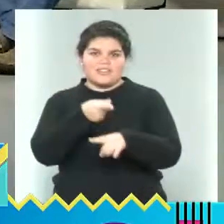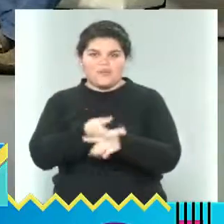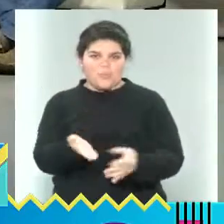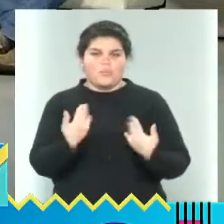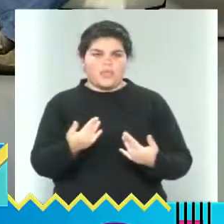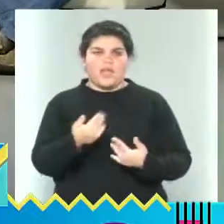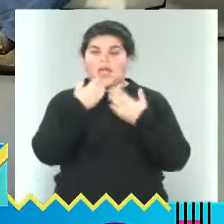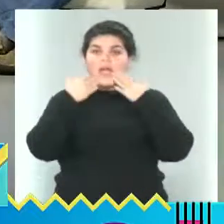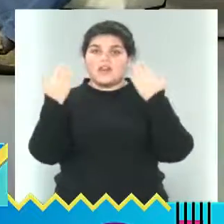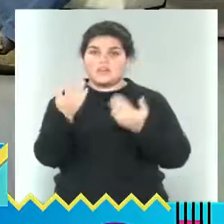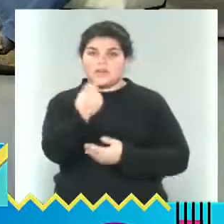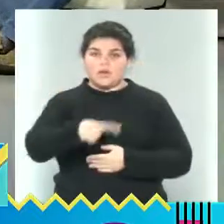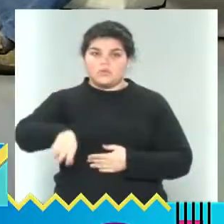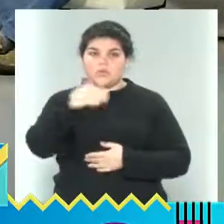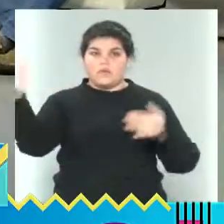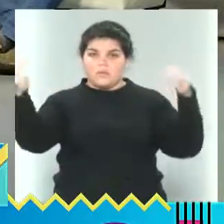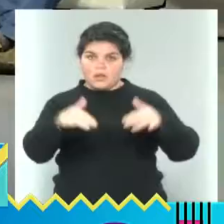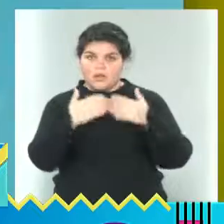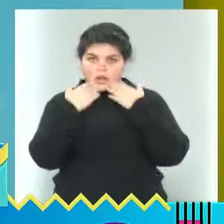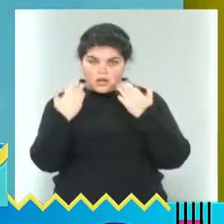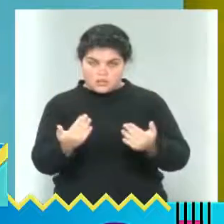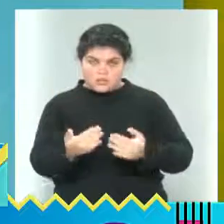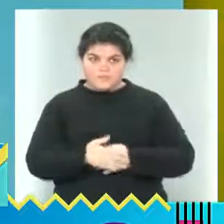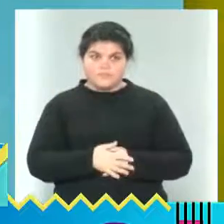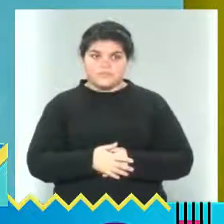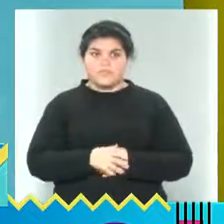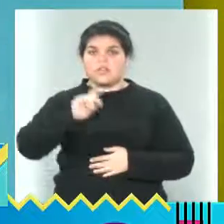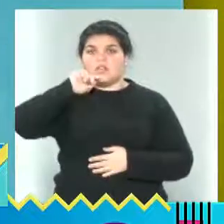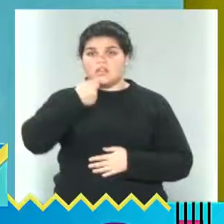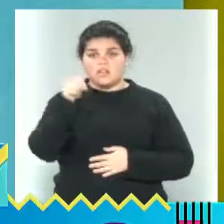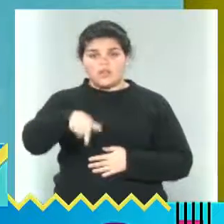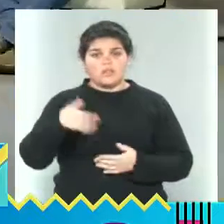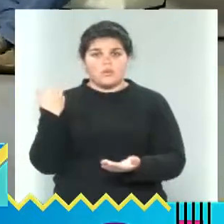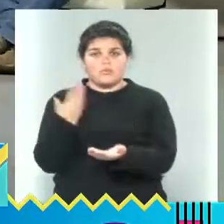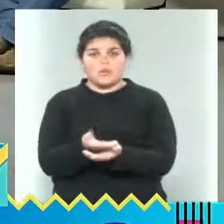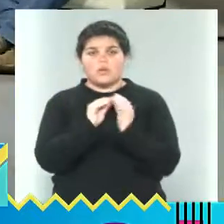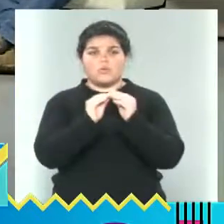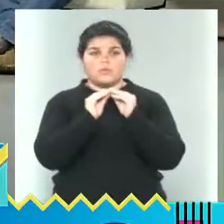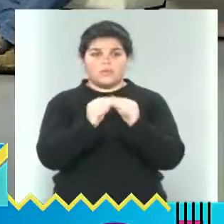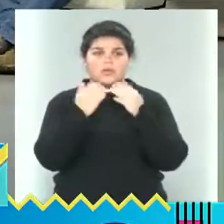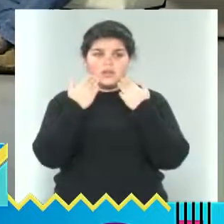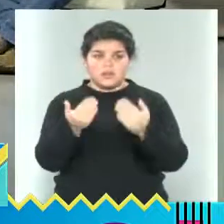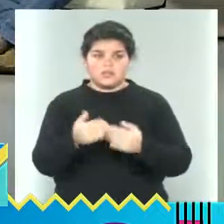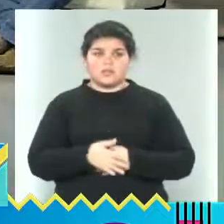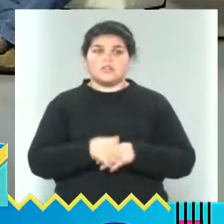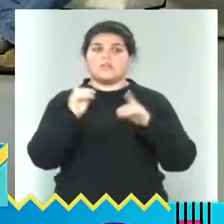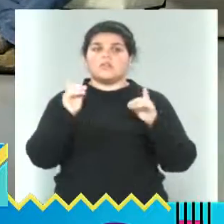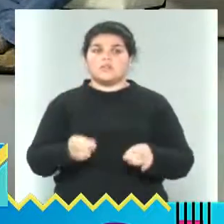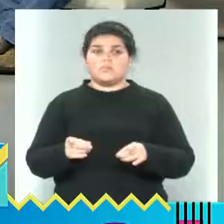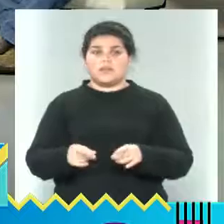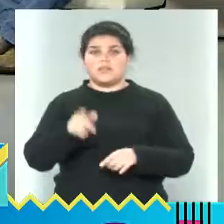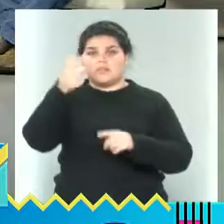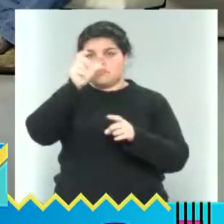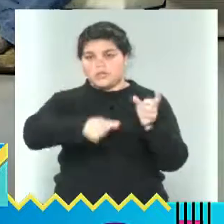Les agradezco muchísimo que hayan venido, está buenísimo que se puedan plantear estas cosas. Por supuesto, a quienes tienen la responsabilidad,